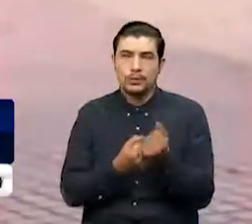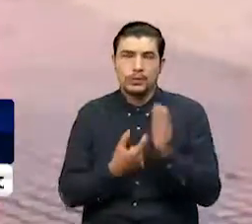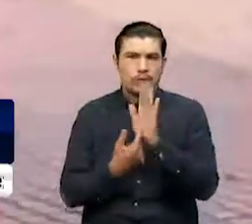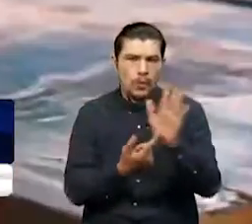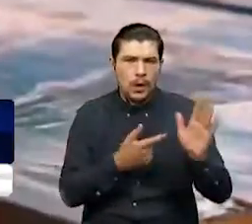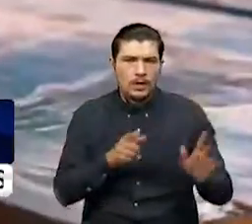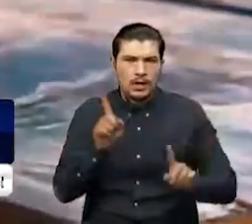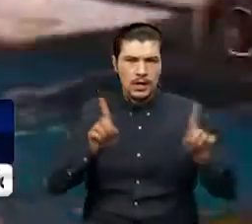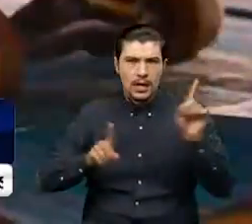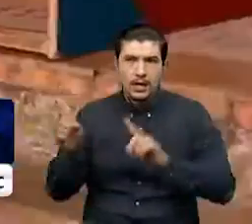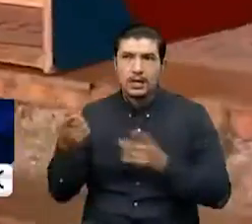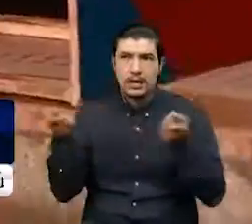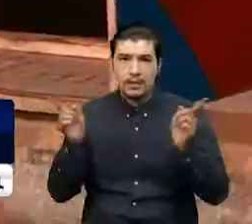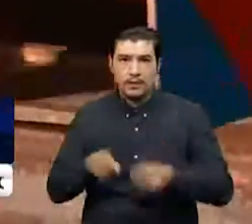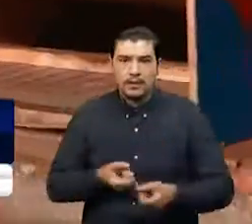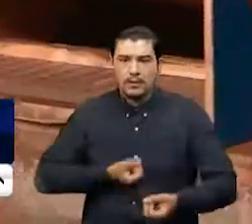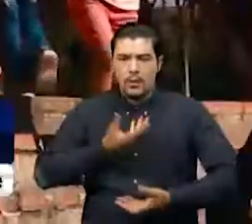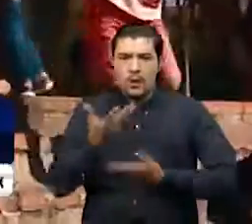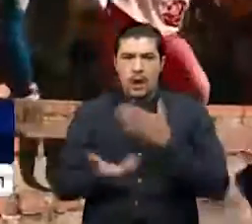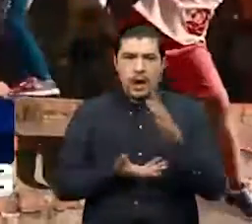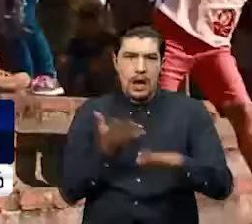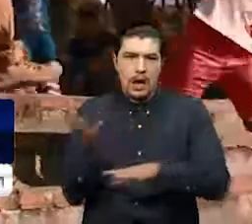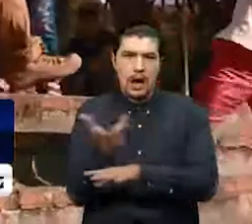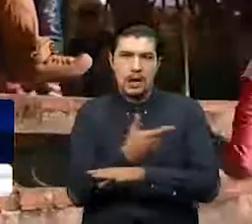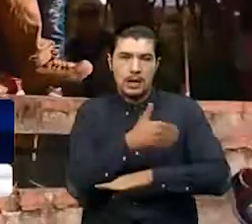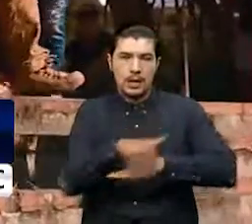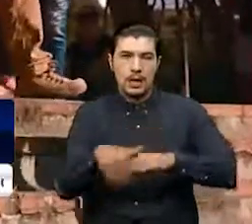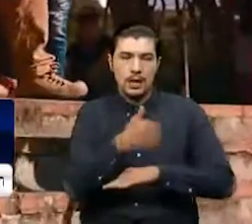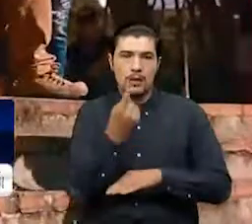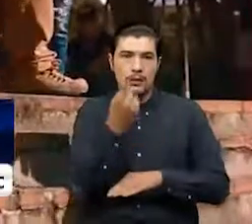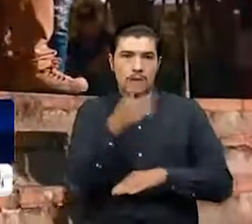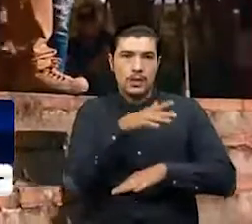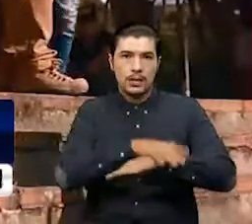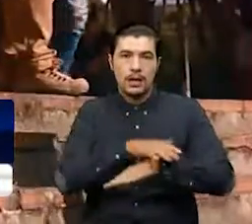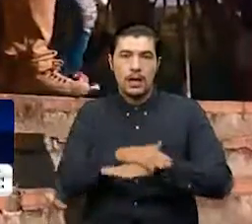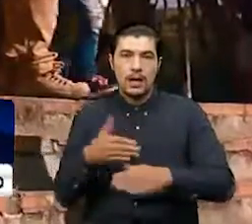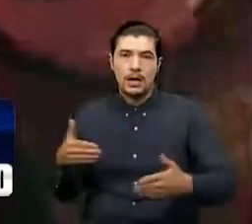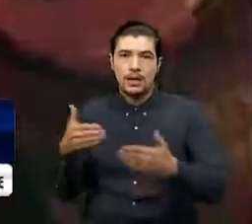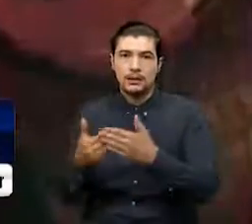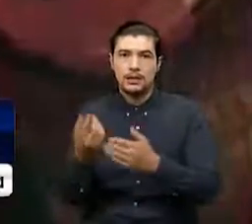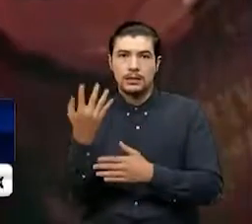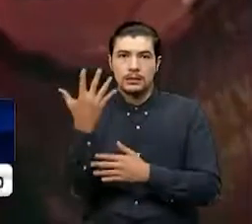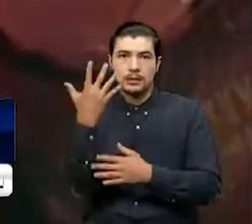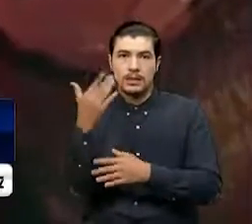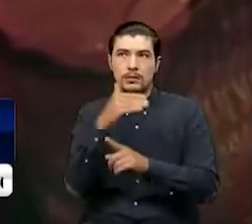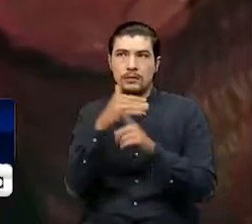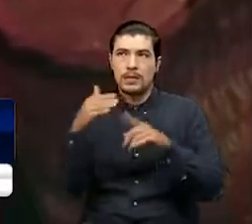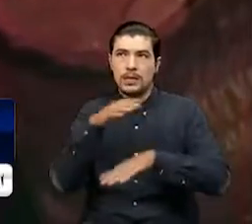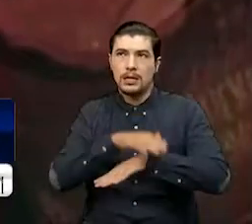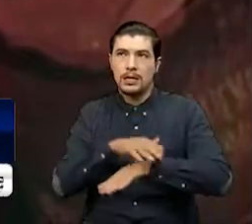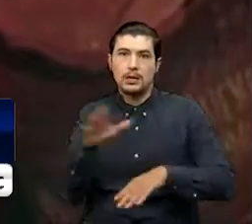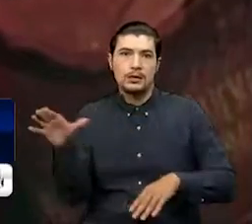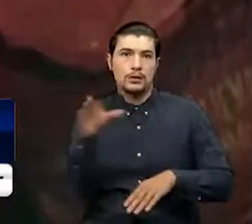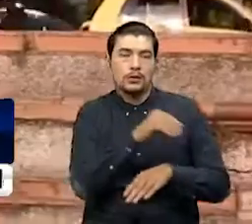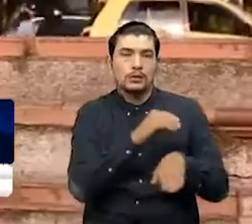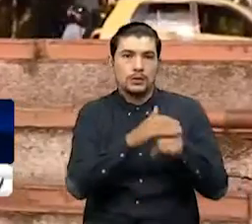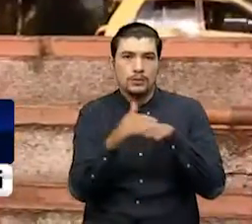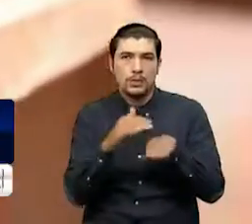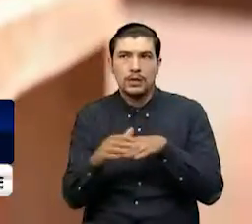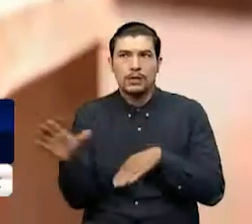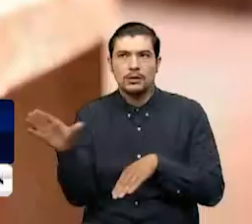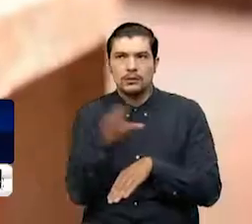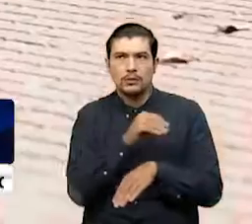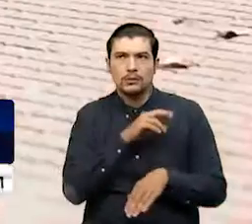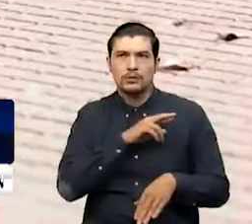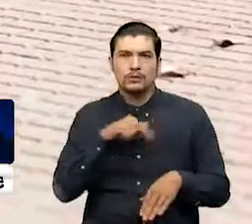competencias y expresiones artísticas urbanas desde la una y 30 hasta las 5 y 30 de la tarde están todos invitados vamos a tener muestras y hemos de